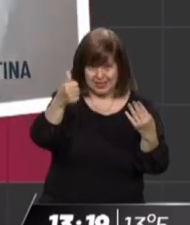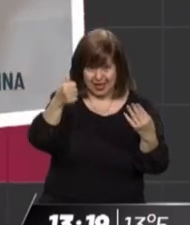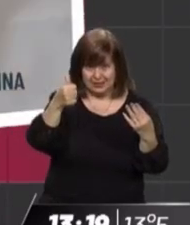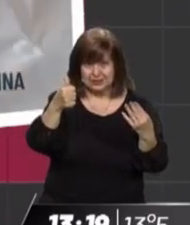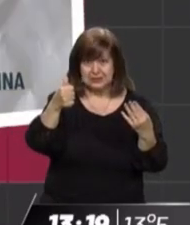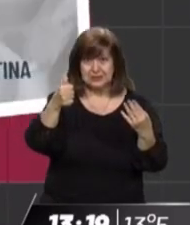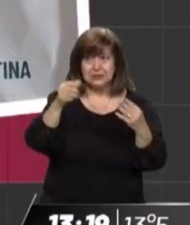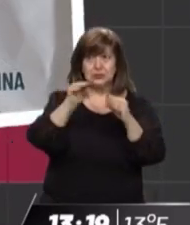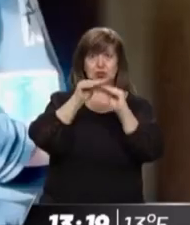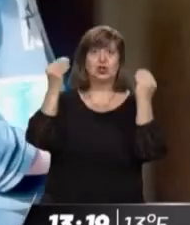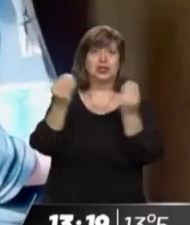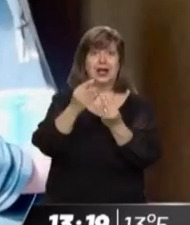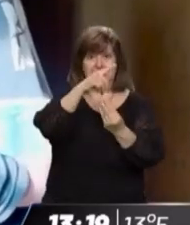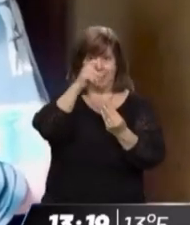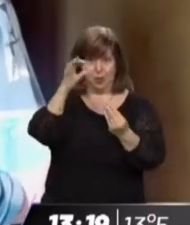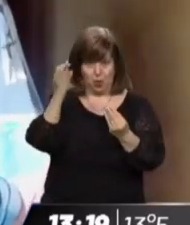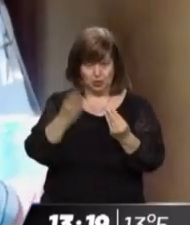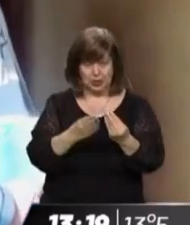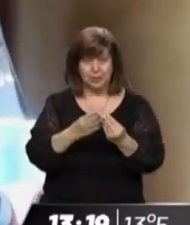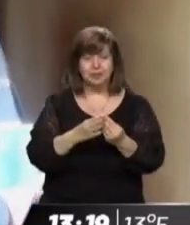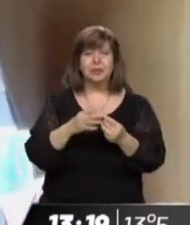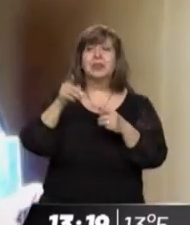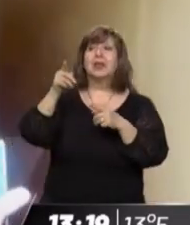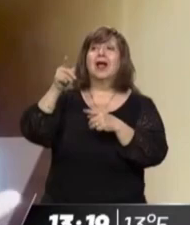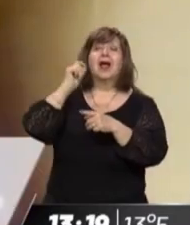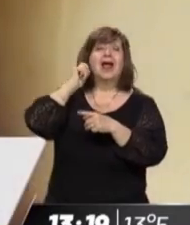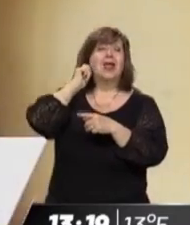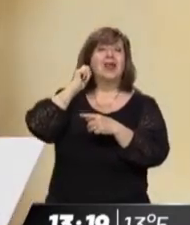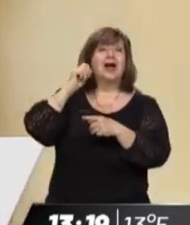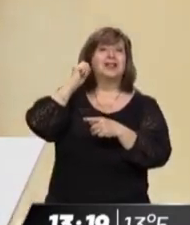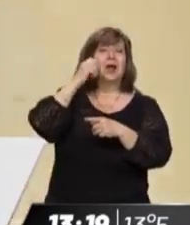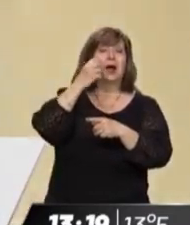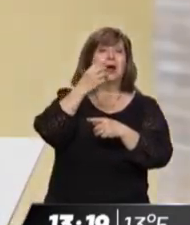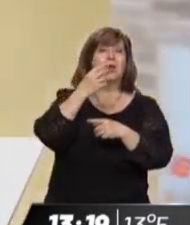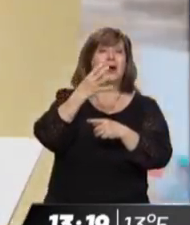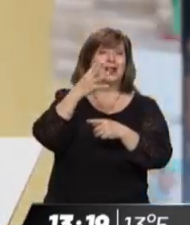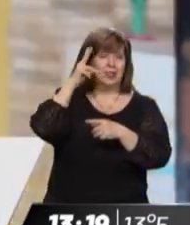0,6%. Claudio tiene 48 años,